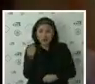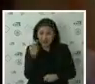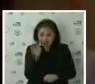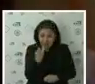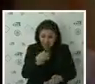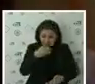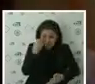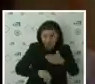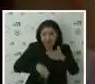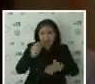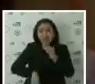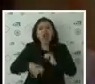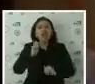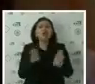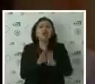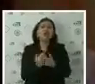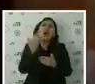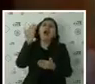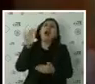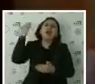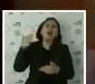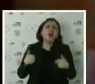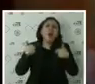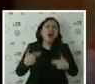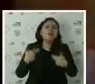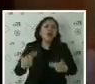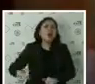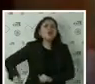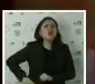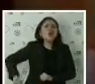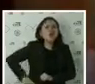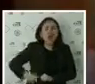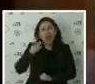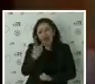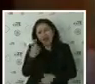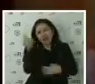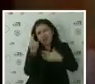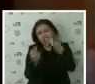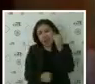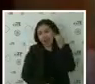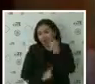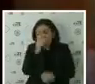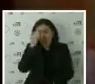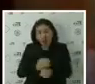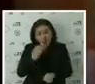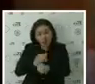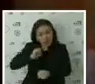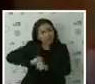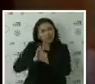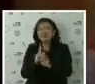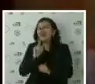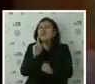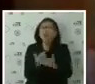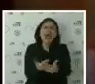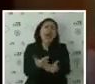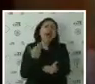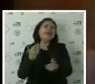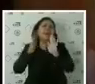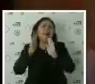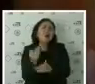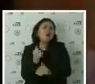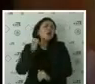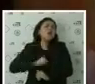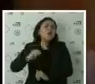carencias que nos han heredado pues nuestros gobiernos anteriores, toda una situación. Esto no surge con la pandemia, esto es algo que ya venía mucho más